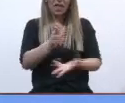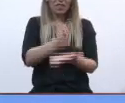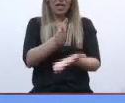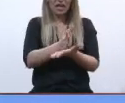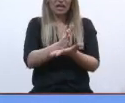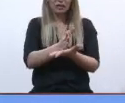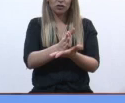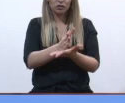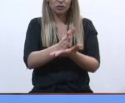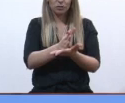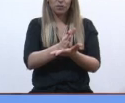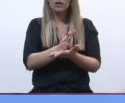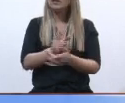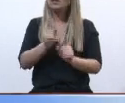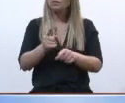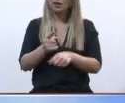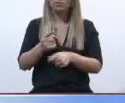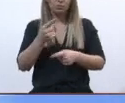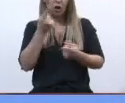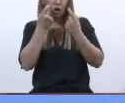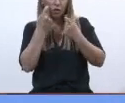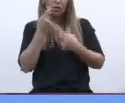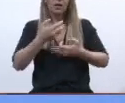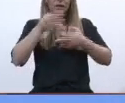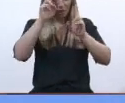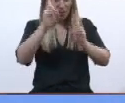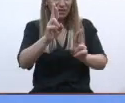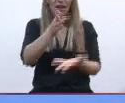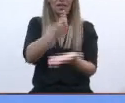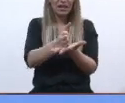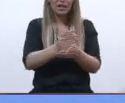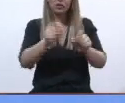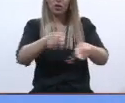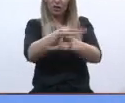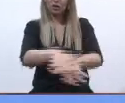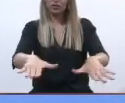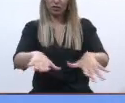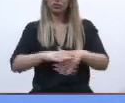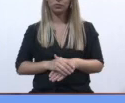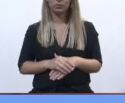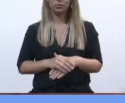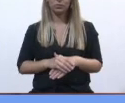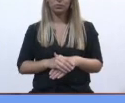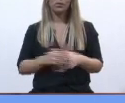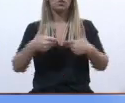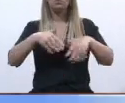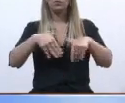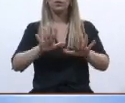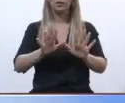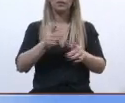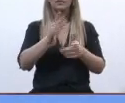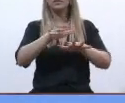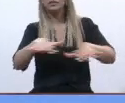convención y asegurarán su aplicación a cada niño sujeto a su jurisdicción, sin distinción alguna,